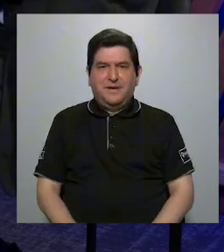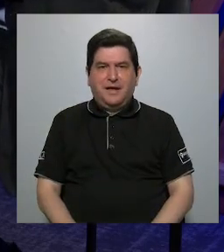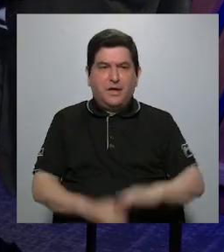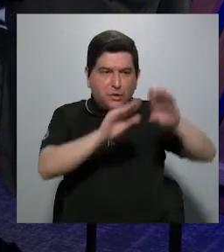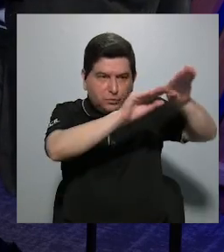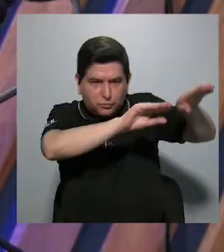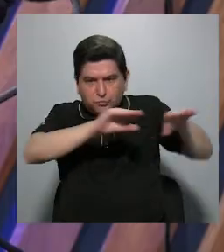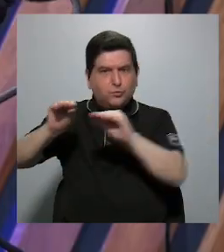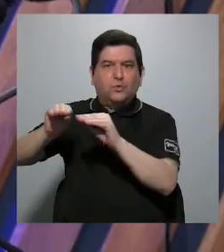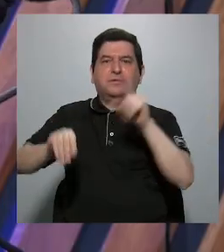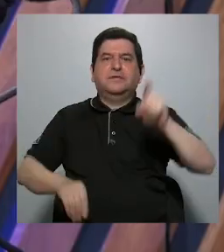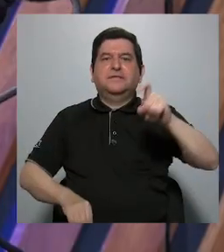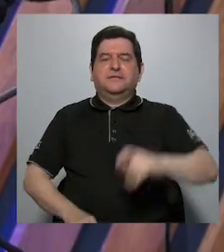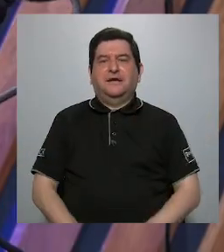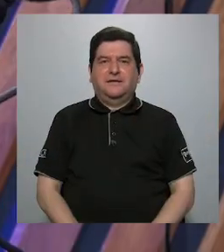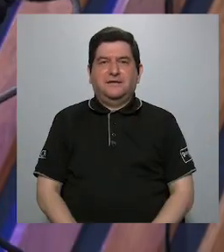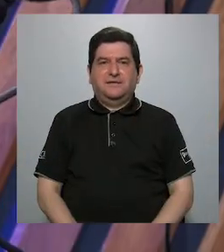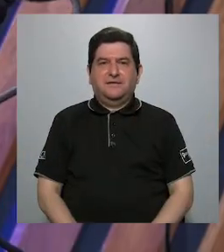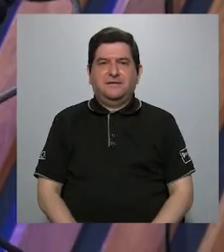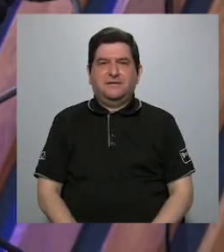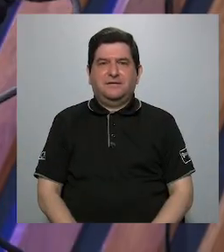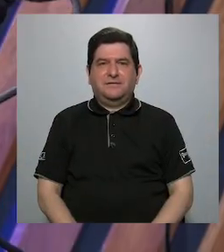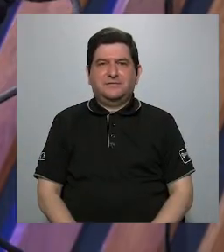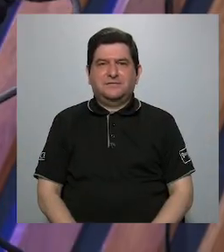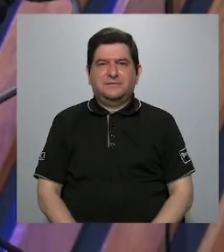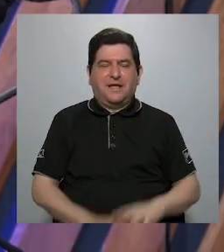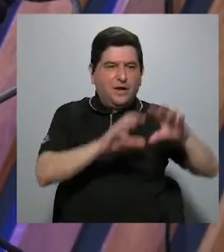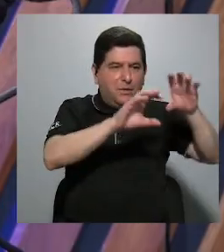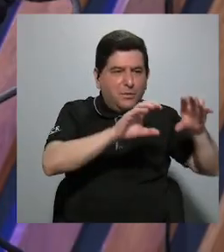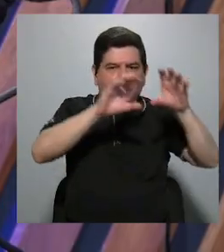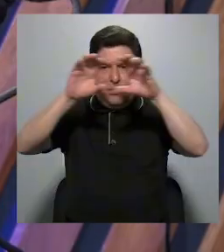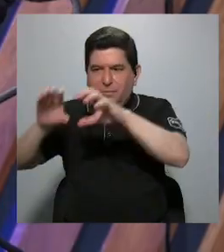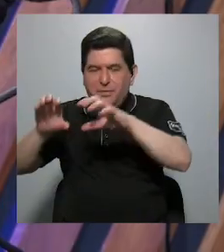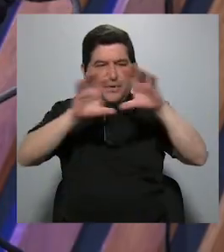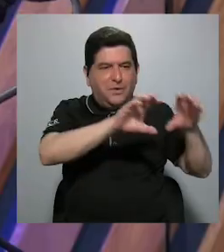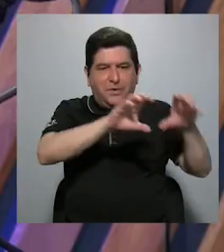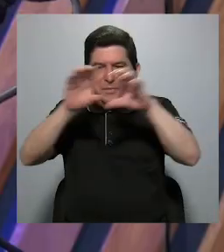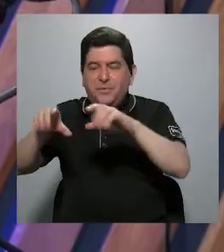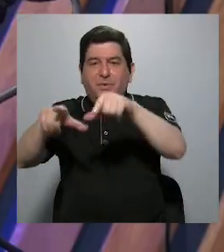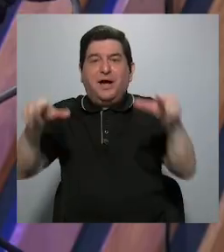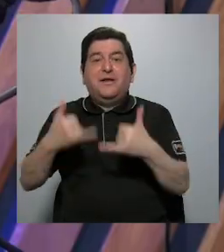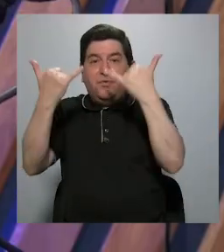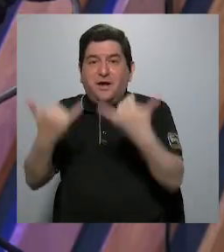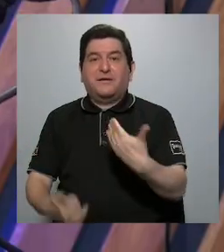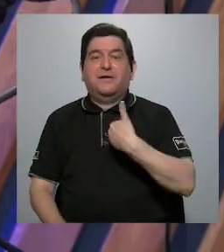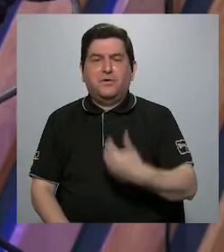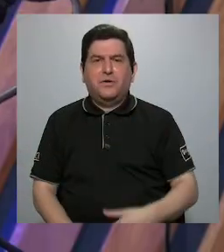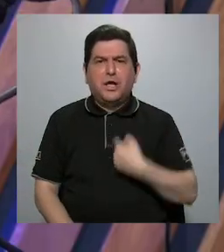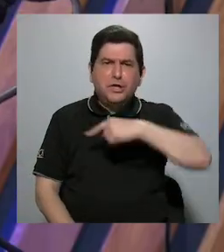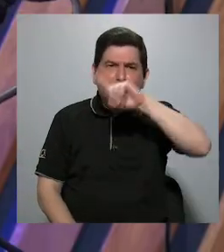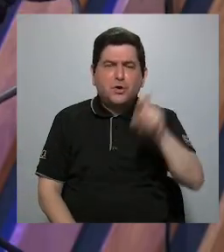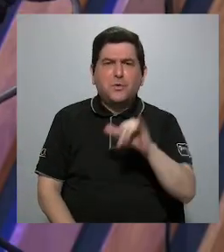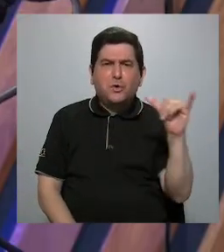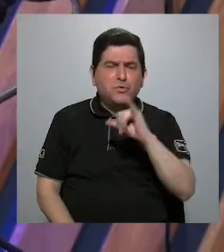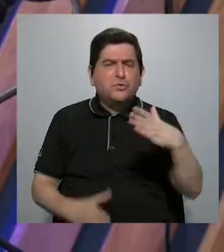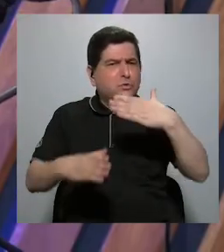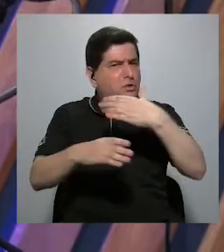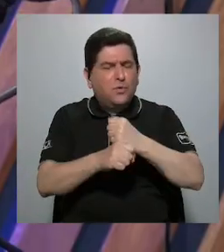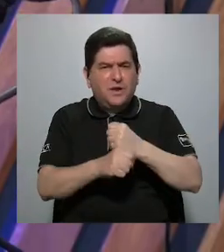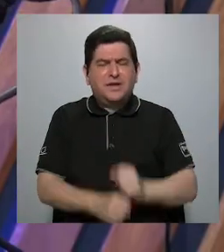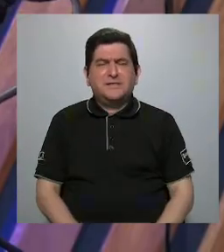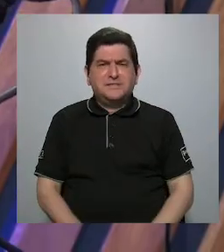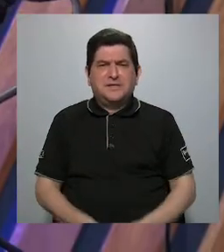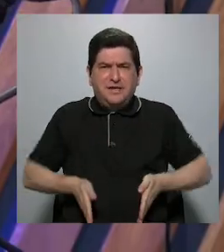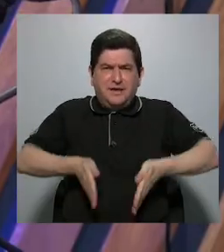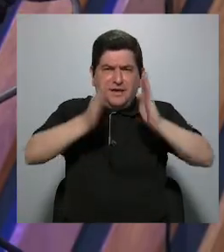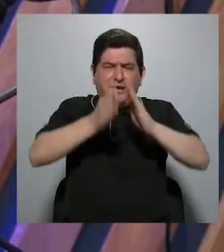fue desplazada, es decir, demolida y reconstruida en su emplazamiento actual. Pues yo me pregunto por qué no hicimos lo mismo